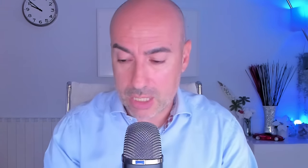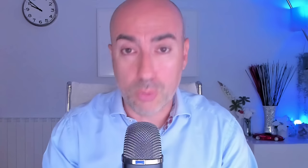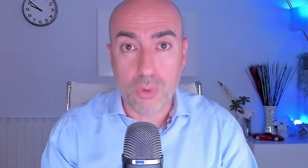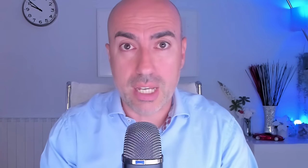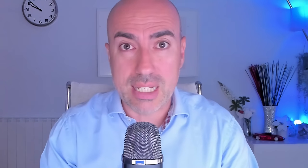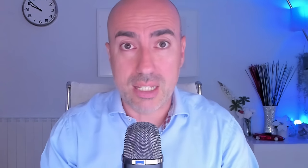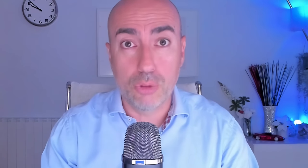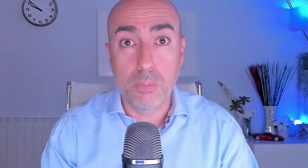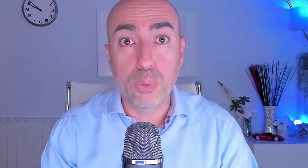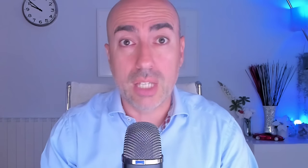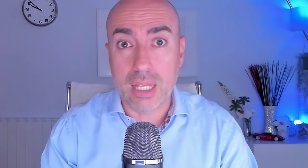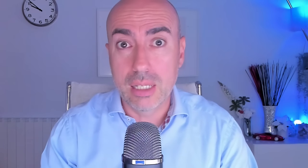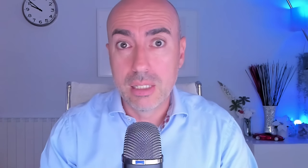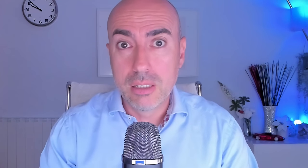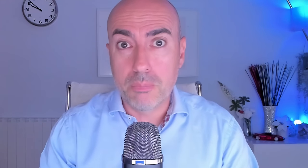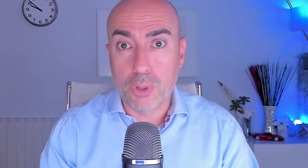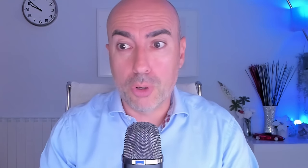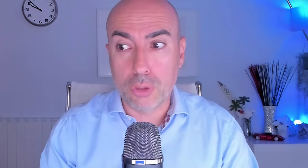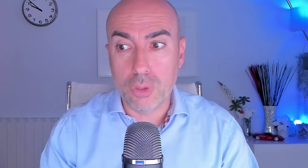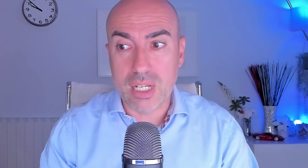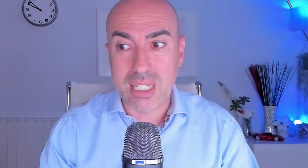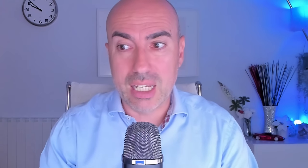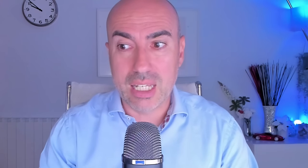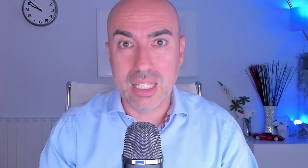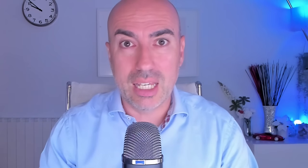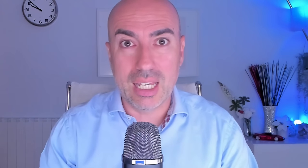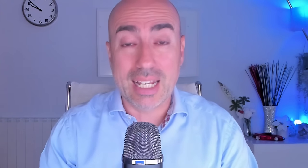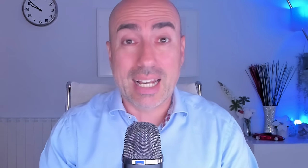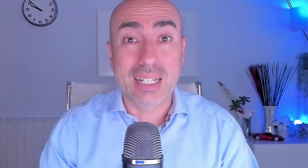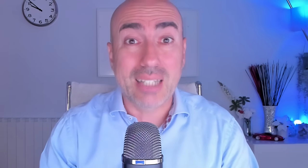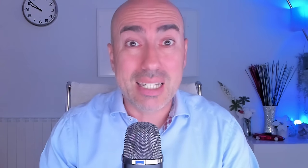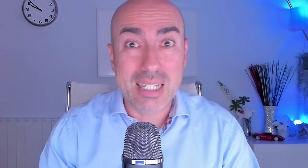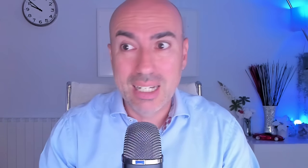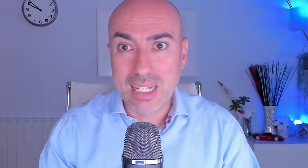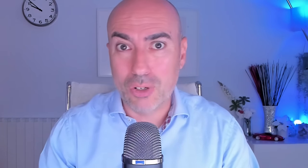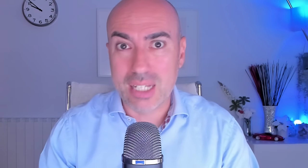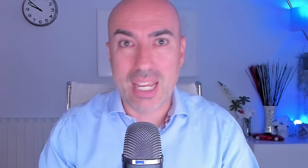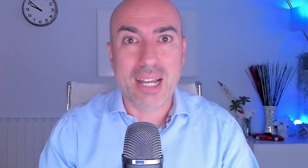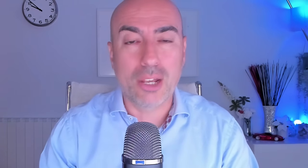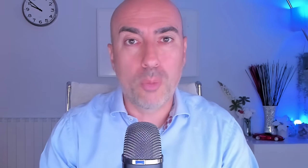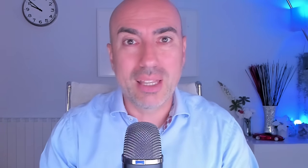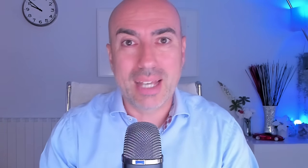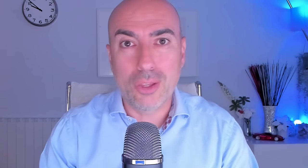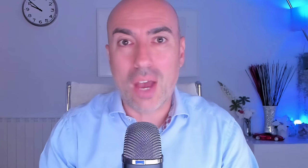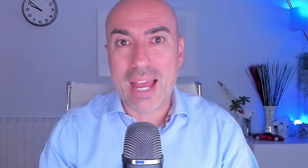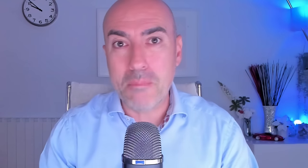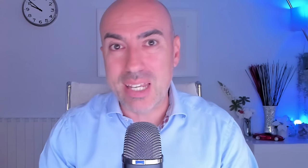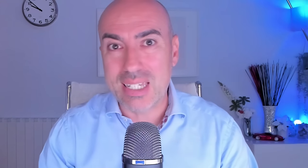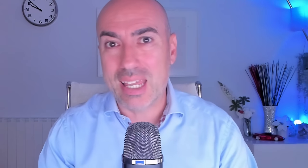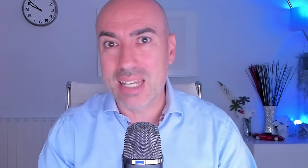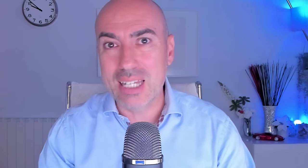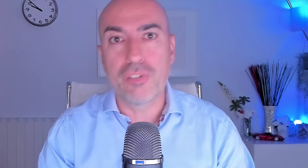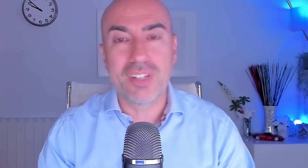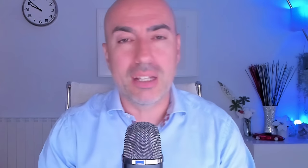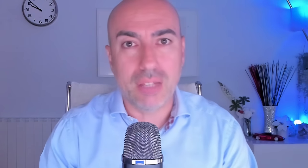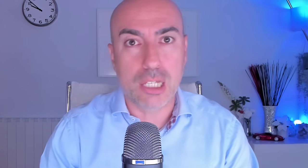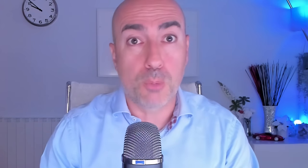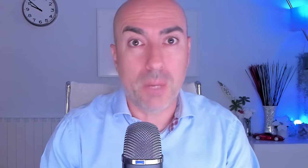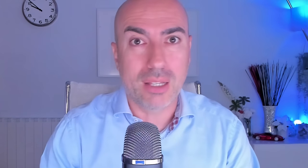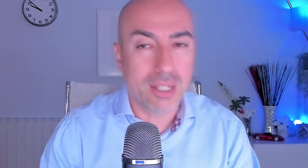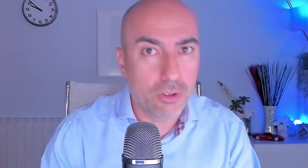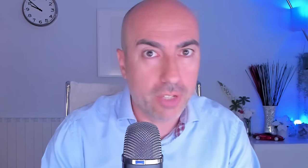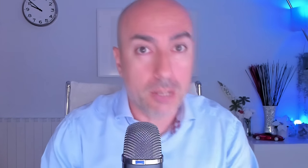en que su mujer está siendo imputada por toda una serie de cartas con las que ha recomendado a empresa que han sido